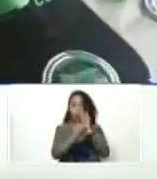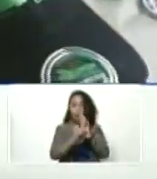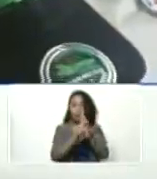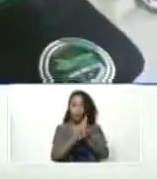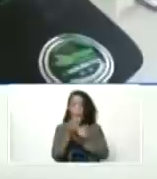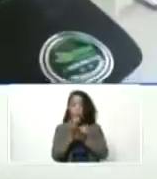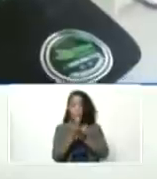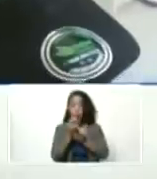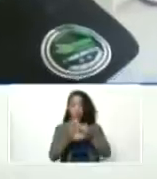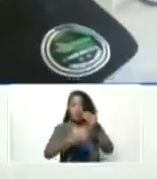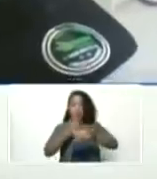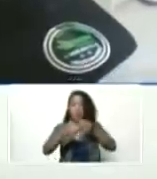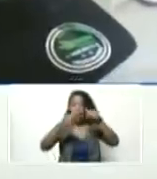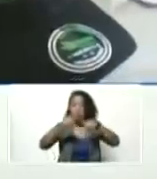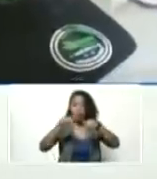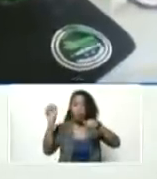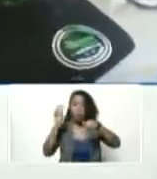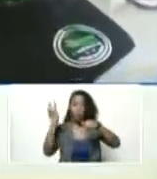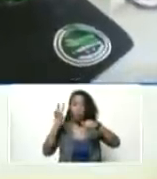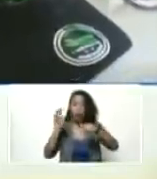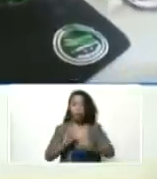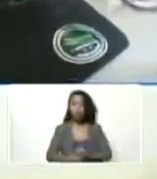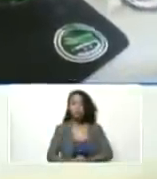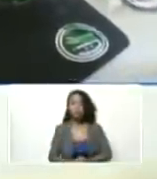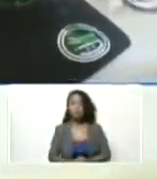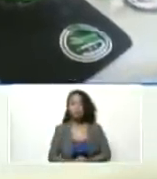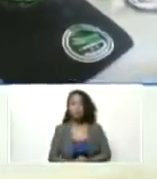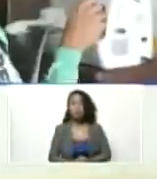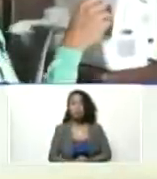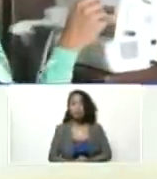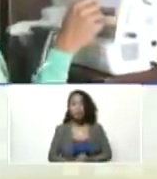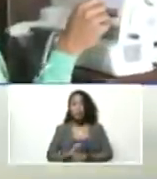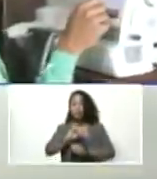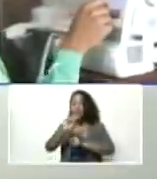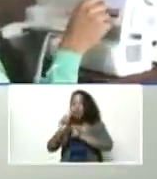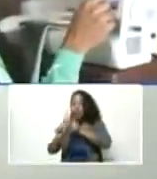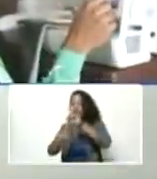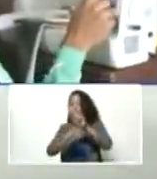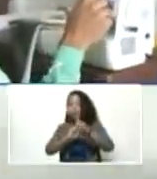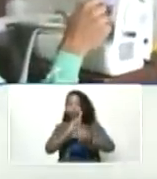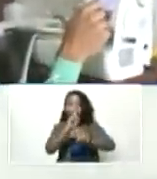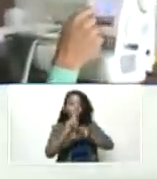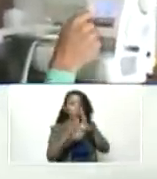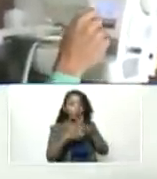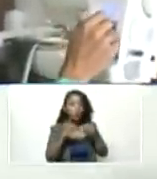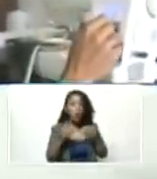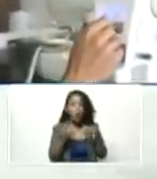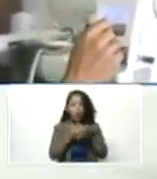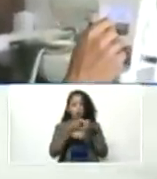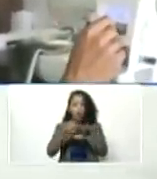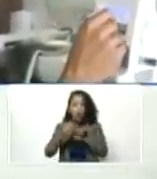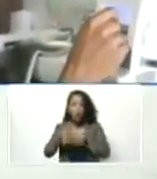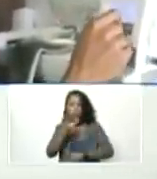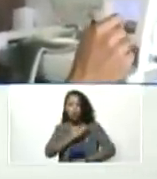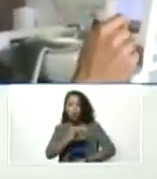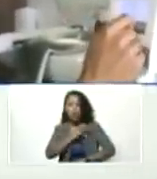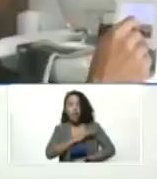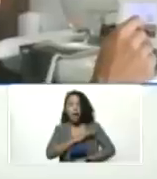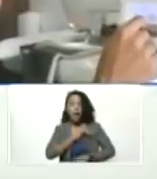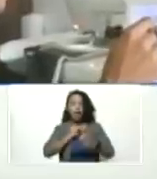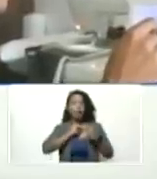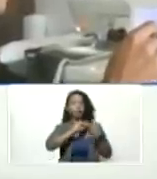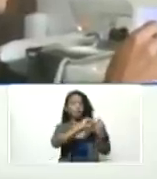emprendimiento que se hace en Venezuela, en consulta con todos los sectores sociales, en